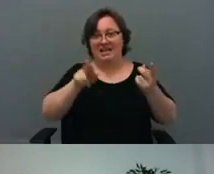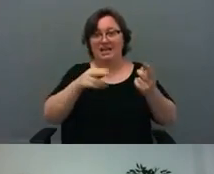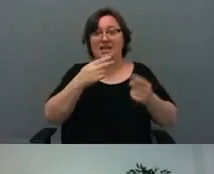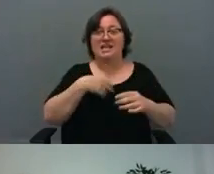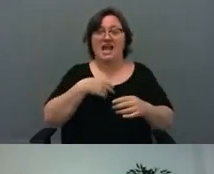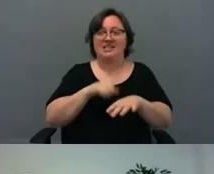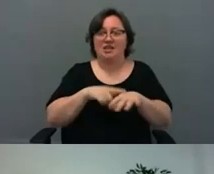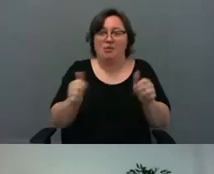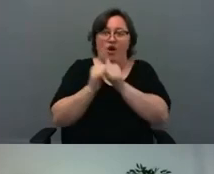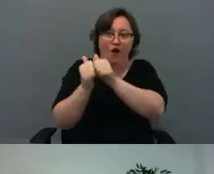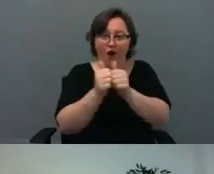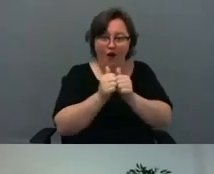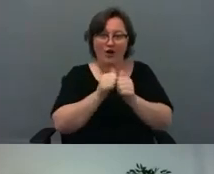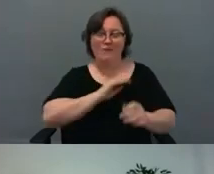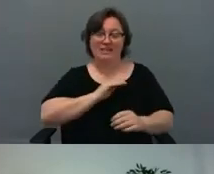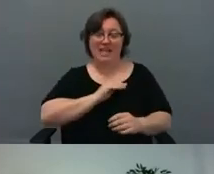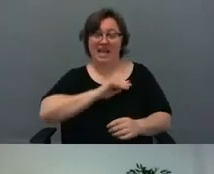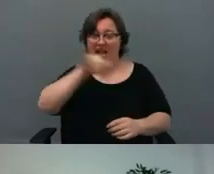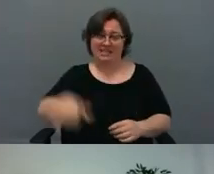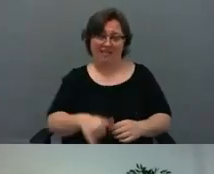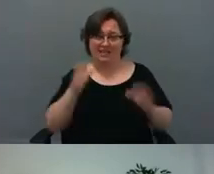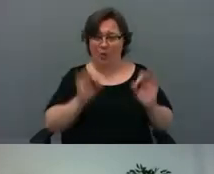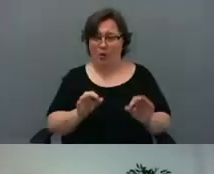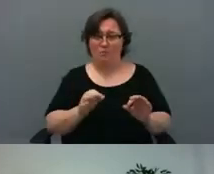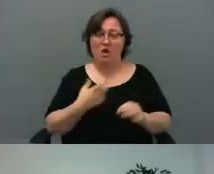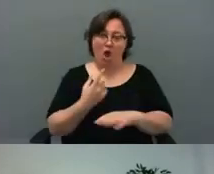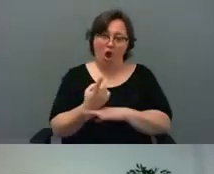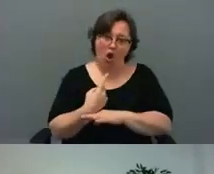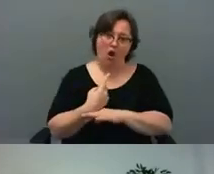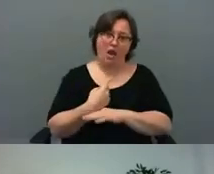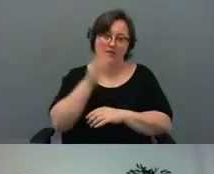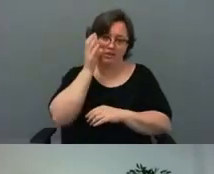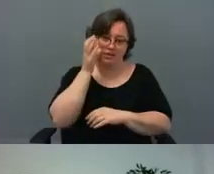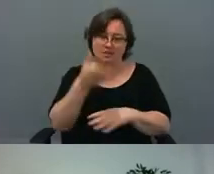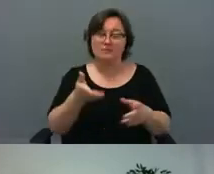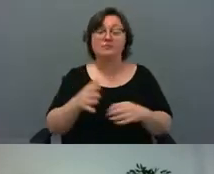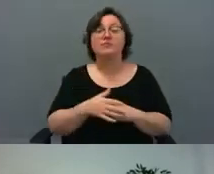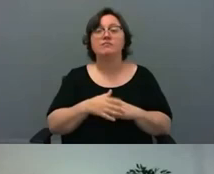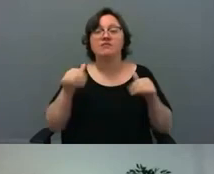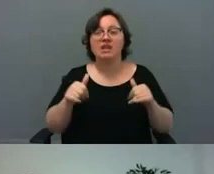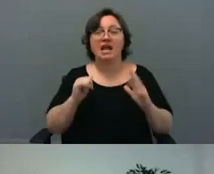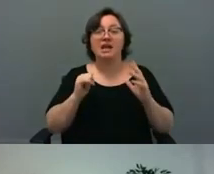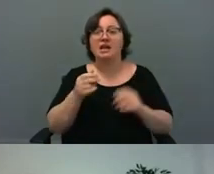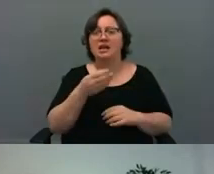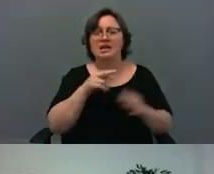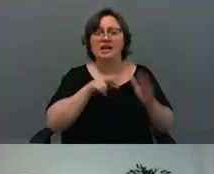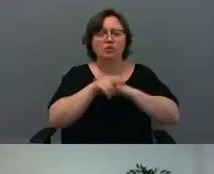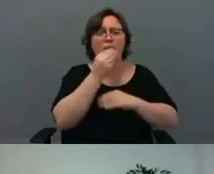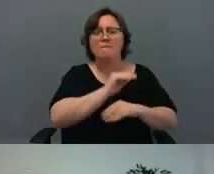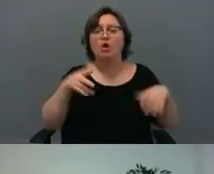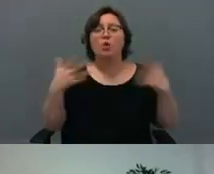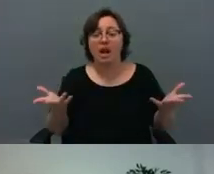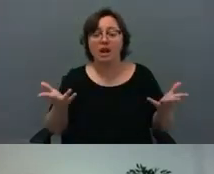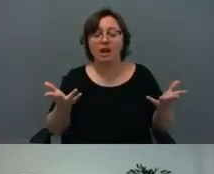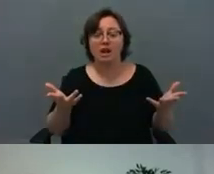estado hasta ahora, bastante cansada estaba ya de todas estas horas, donde el recurso adecuado va a ser